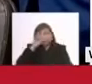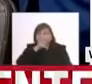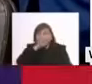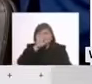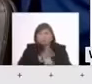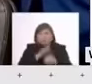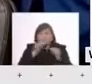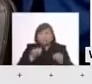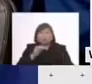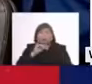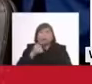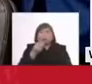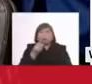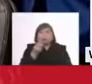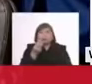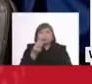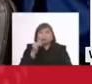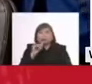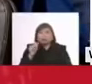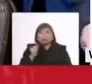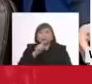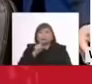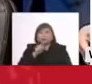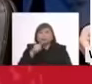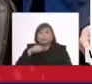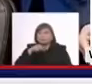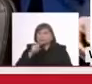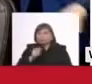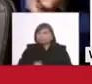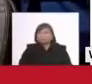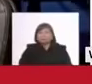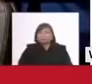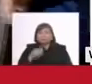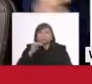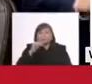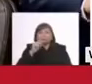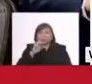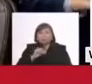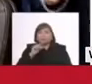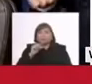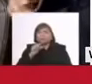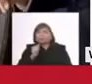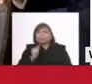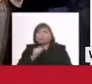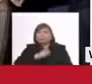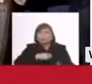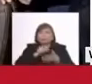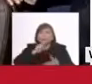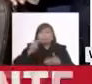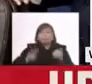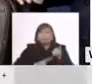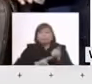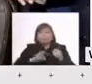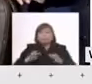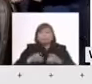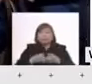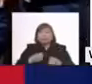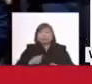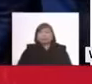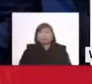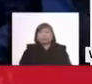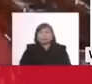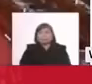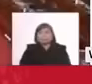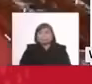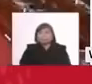William Zapata, presidente del Congreso de la República. Marta Lupe Moyano Delgado, primera vicepresidenta del Congreso de la República. El